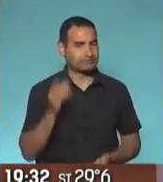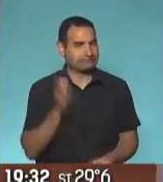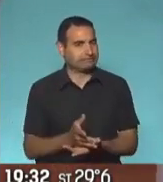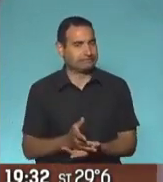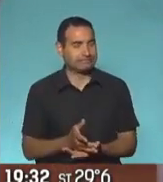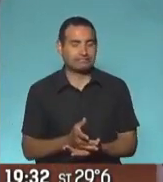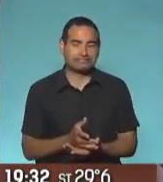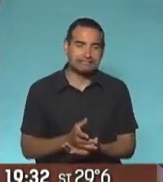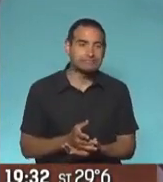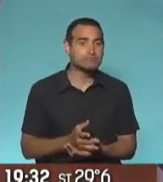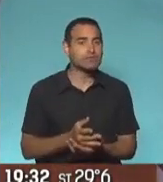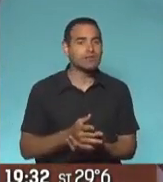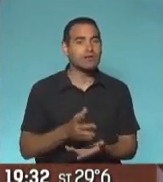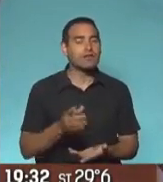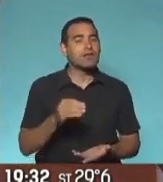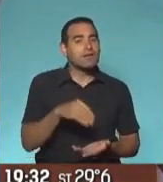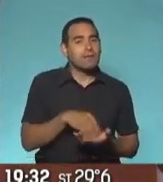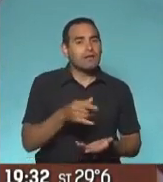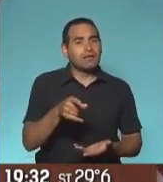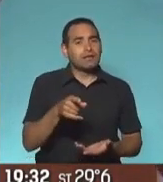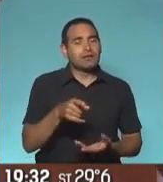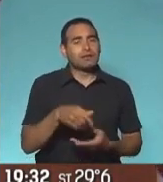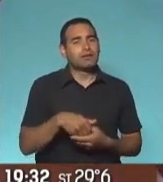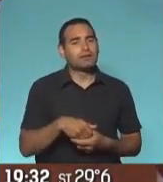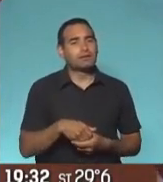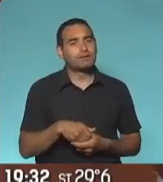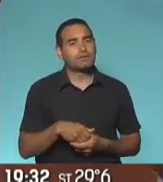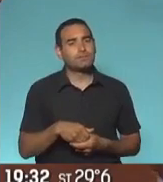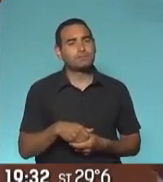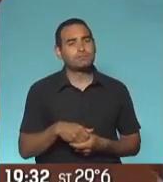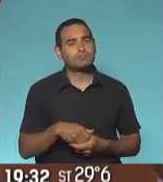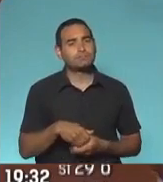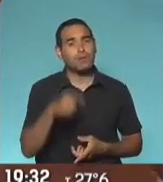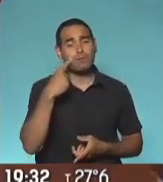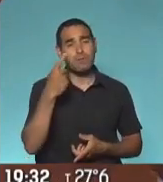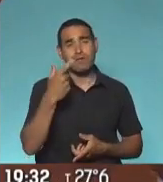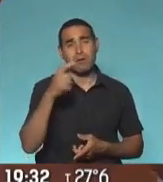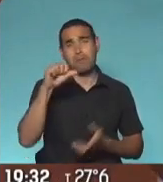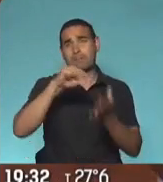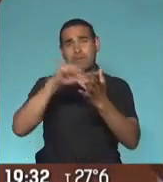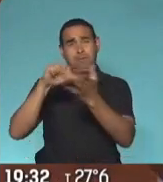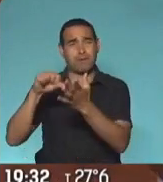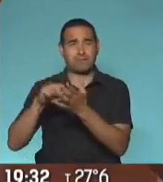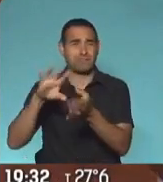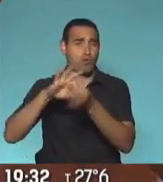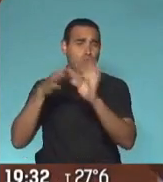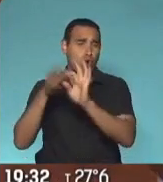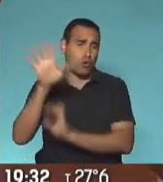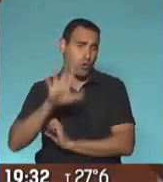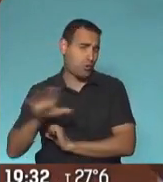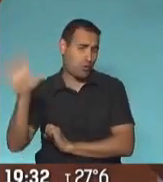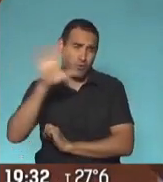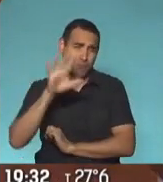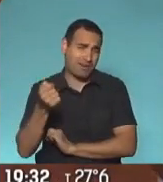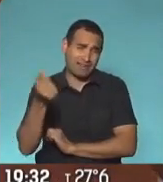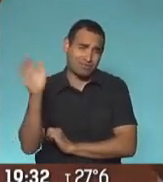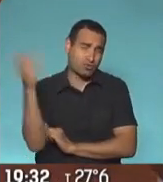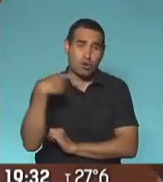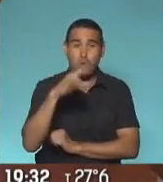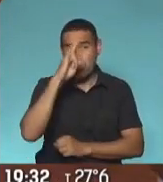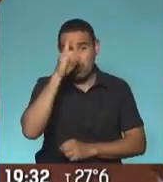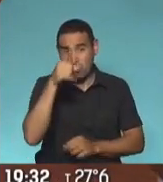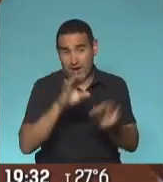un modelo, un régimen que está en la casi totalidad de los países europeos, está calado en